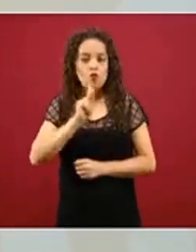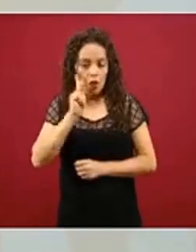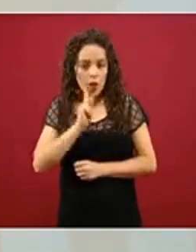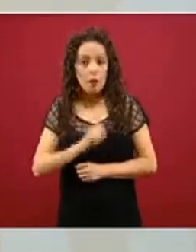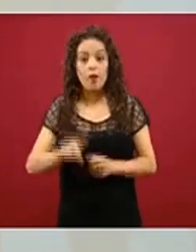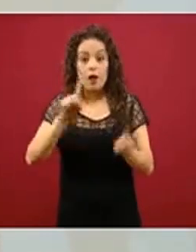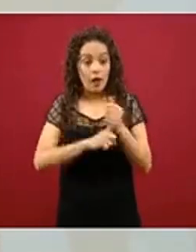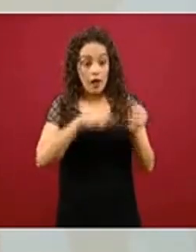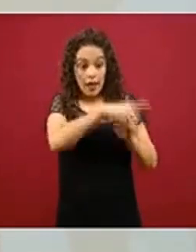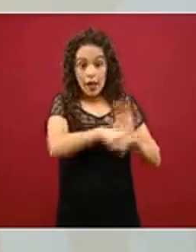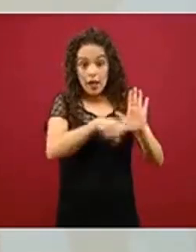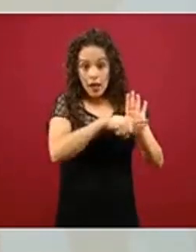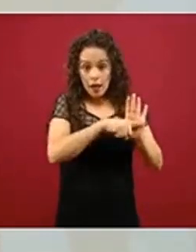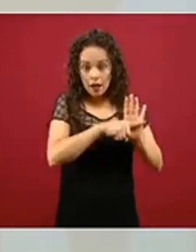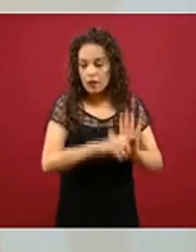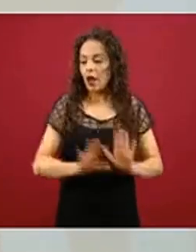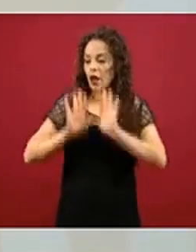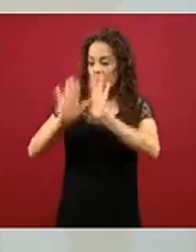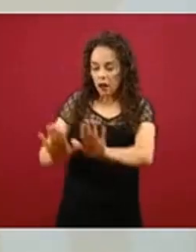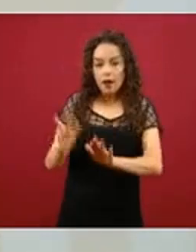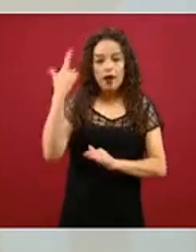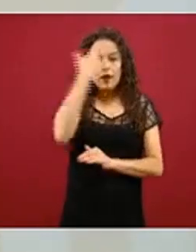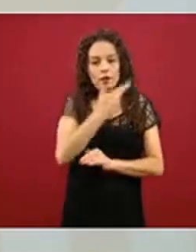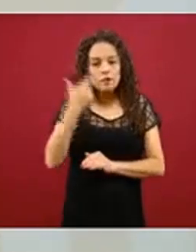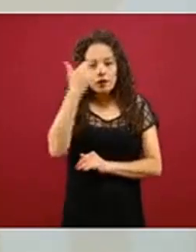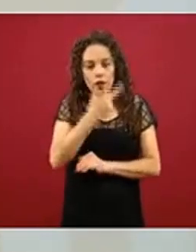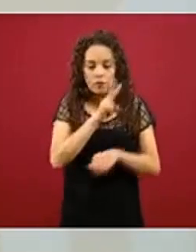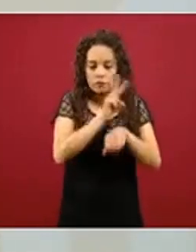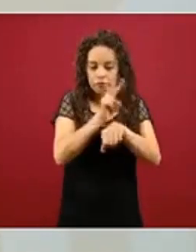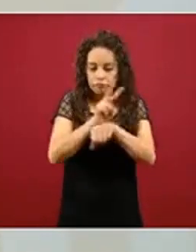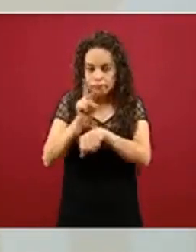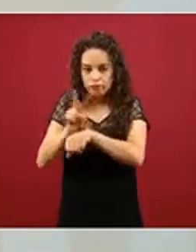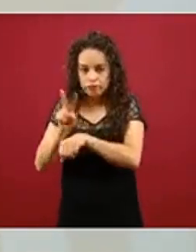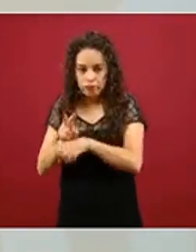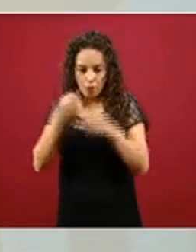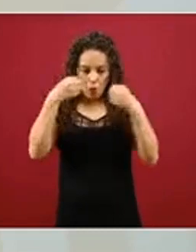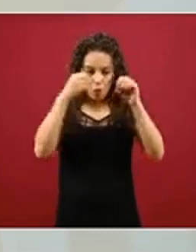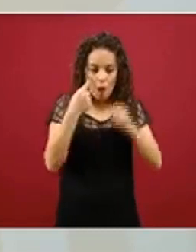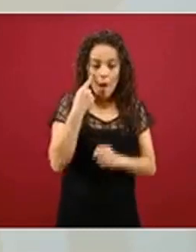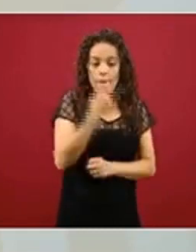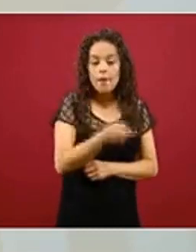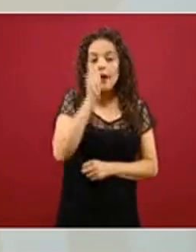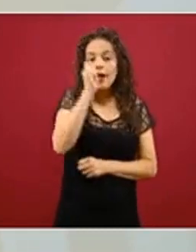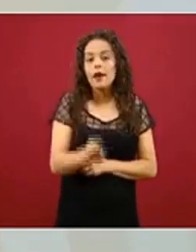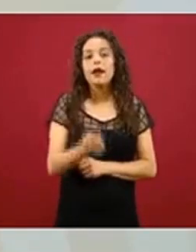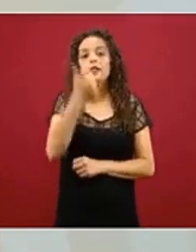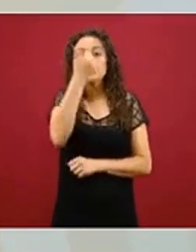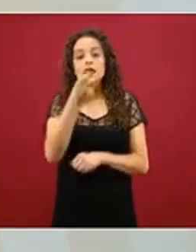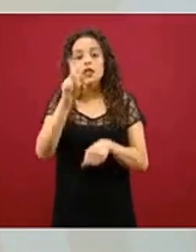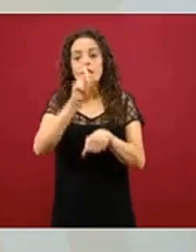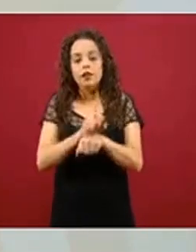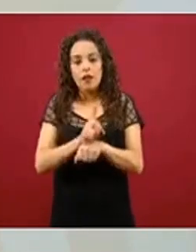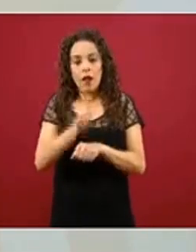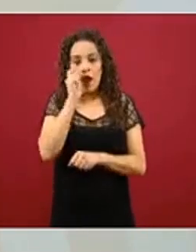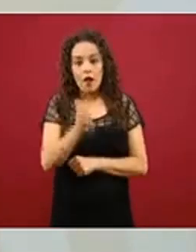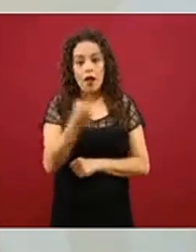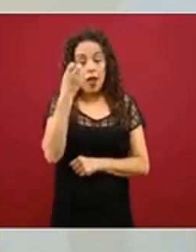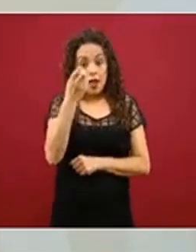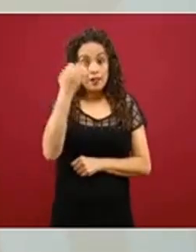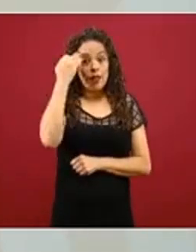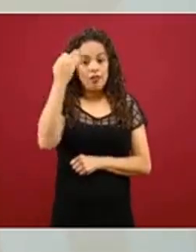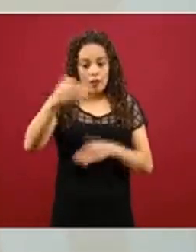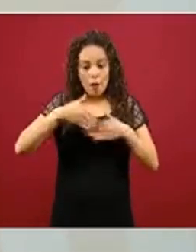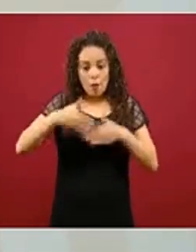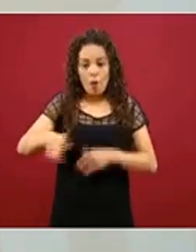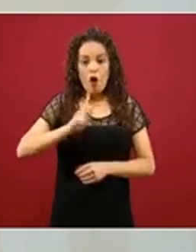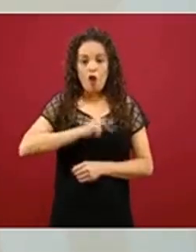observación para al menos 6 días, que es el periodo estimado de incubación. Si no presenta síntomas y no es